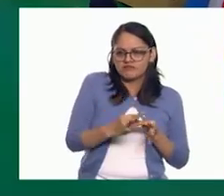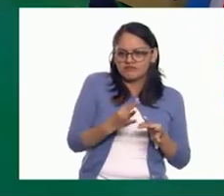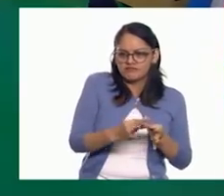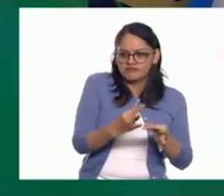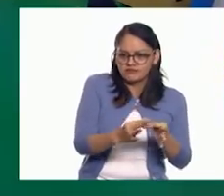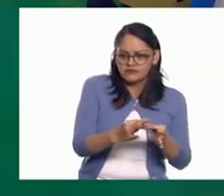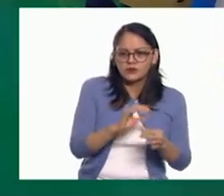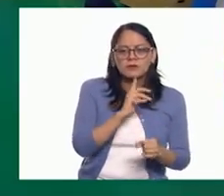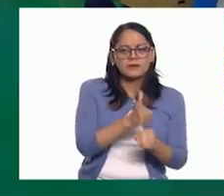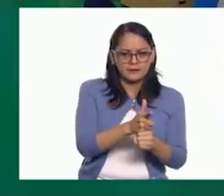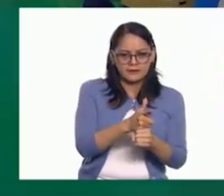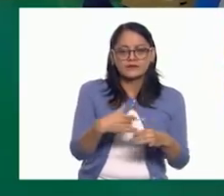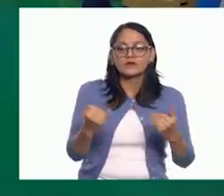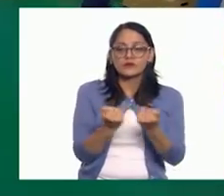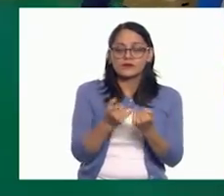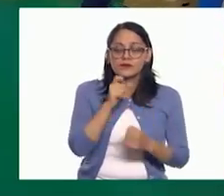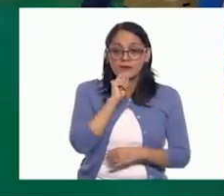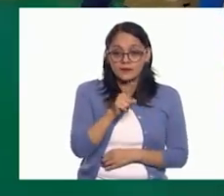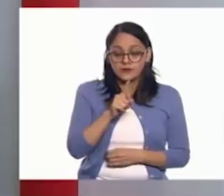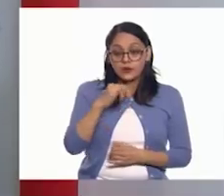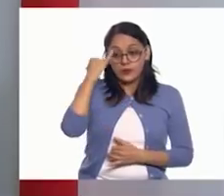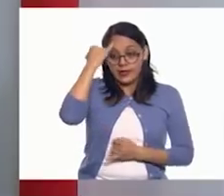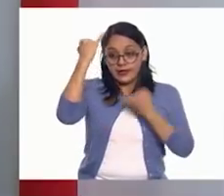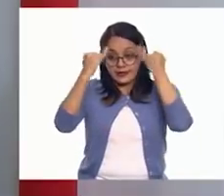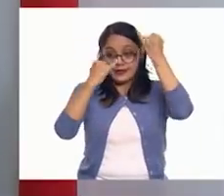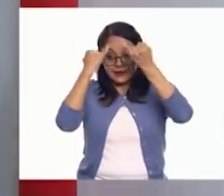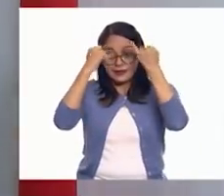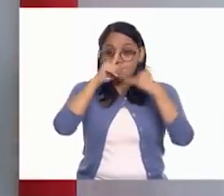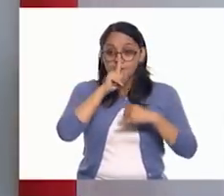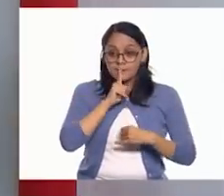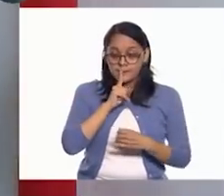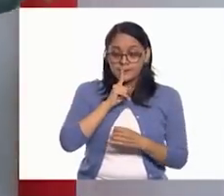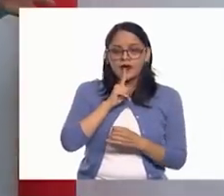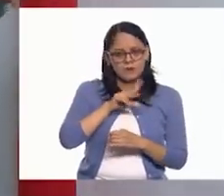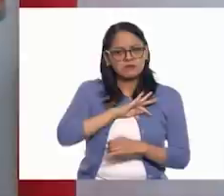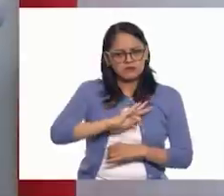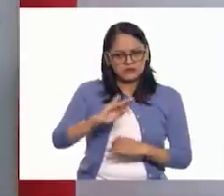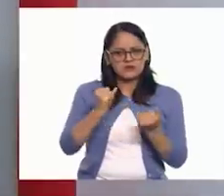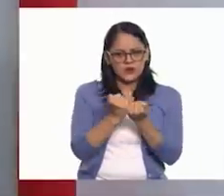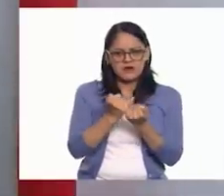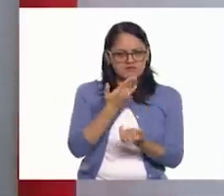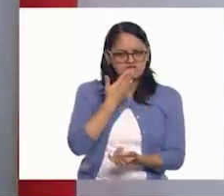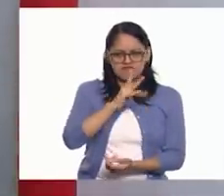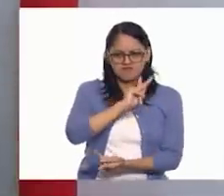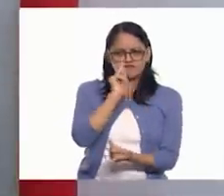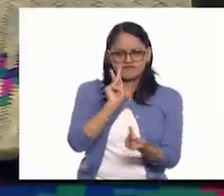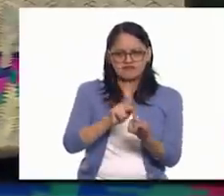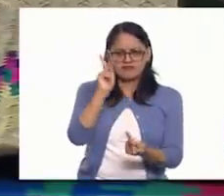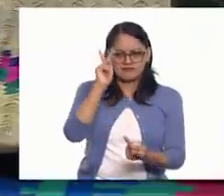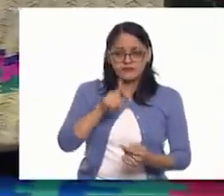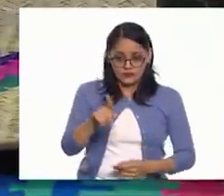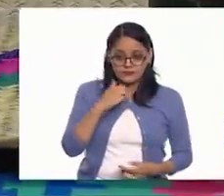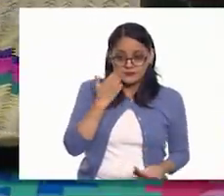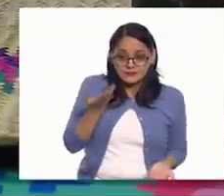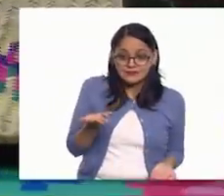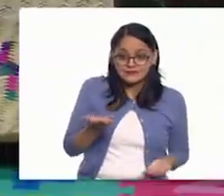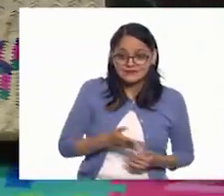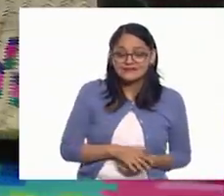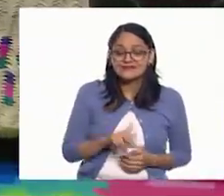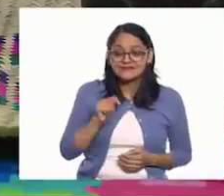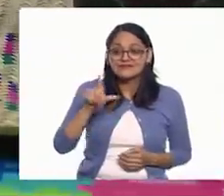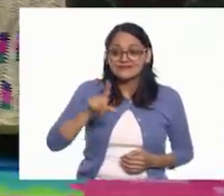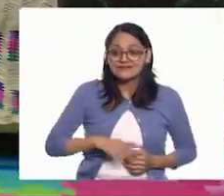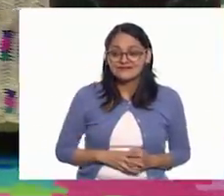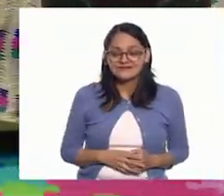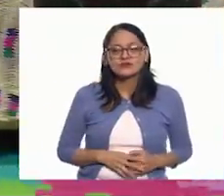si pueden crear algunas mentiras para esas canciones, estaría más que perfecto. ¿Les parece? Me encanta la idea del